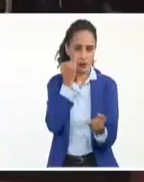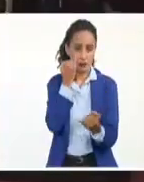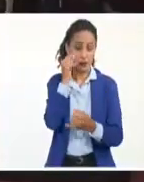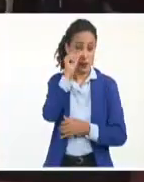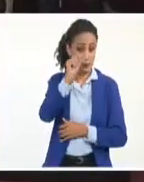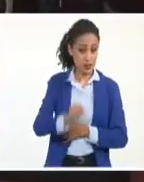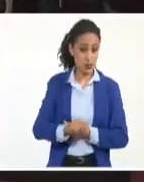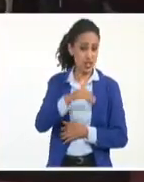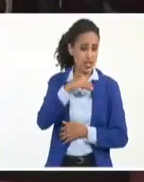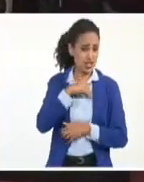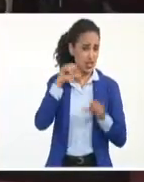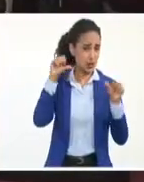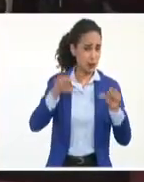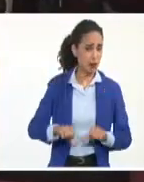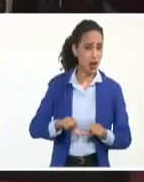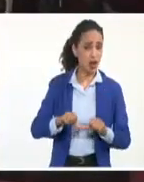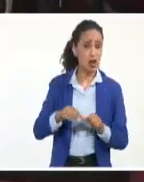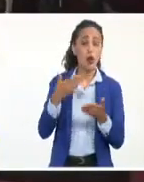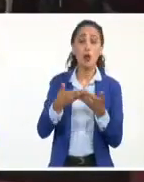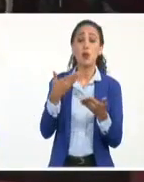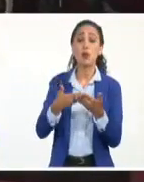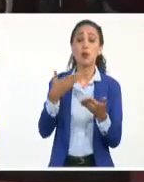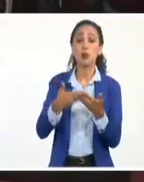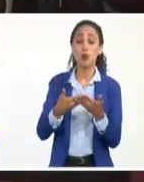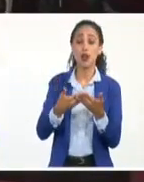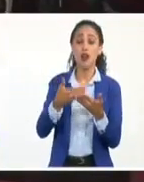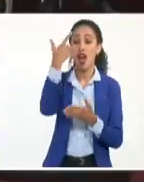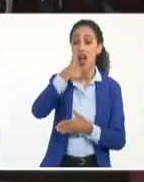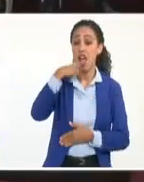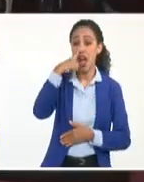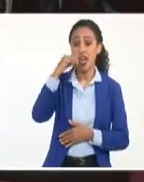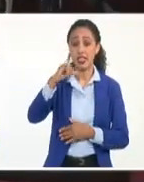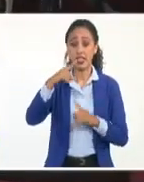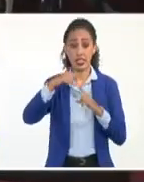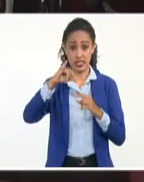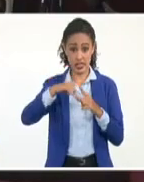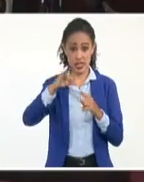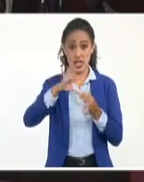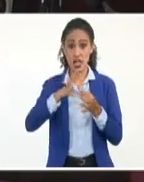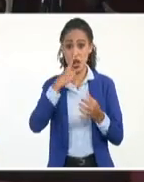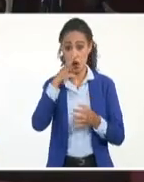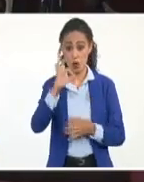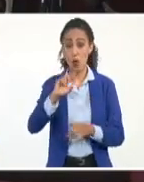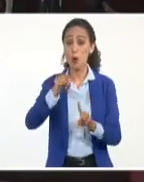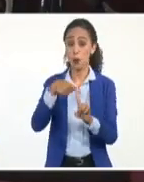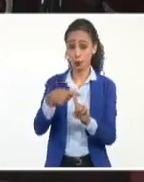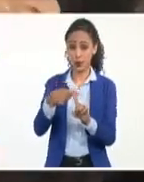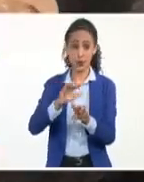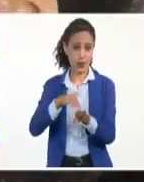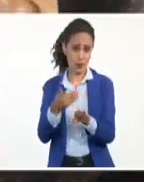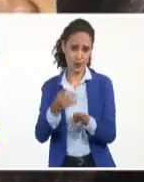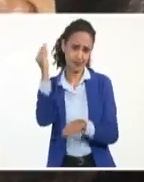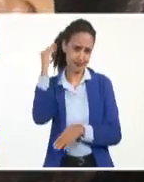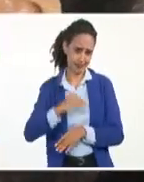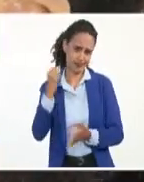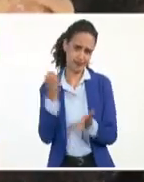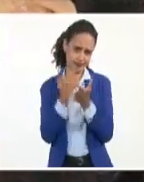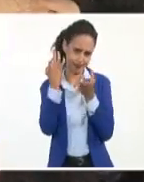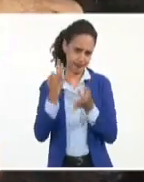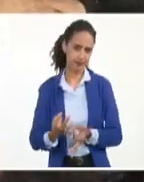positivo va a ser confirmado. Esa persona con síntomas, con un test de antígeno